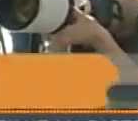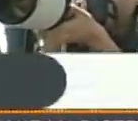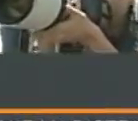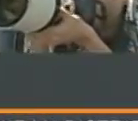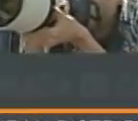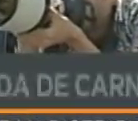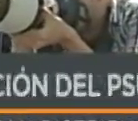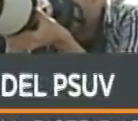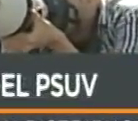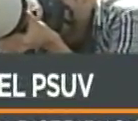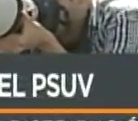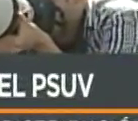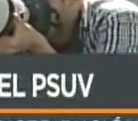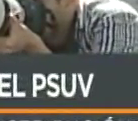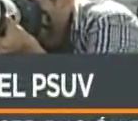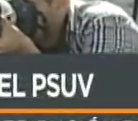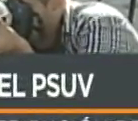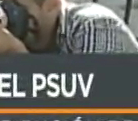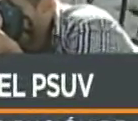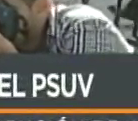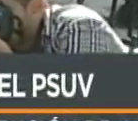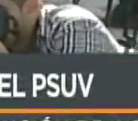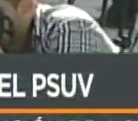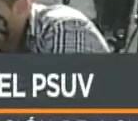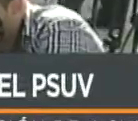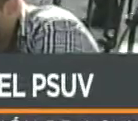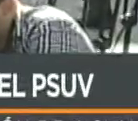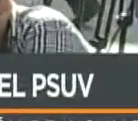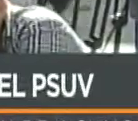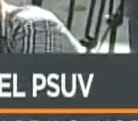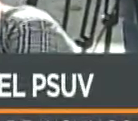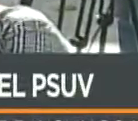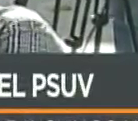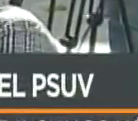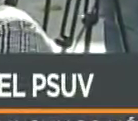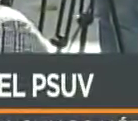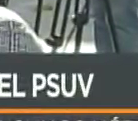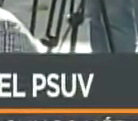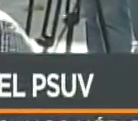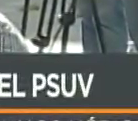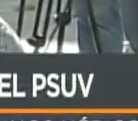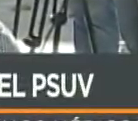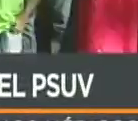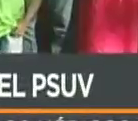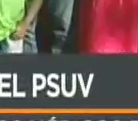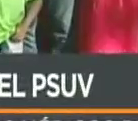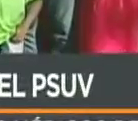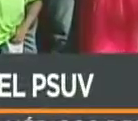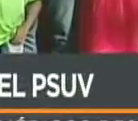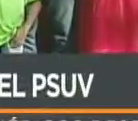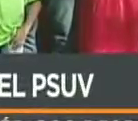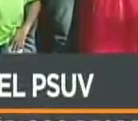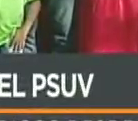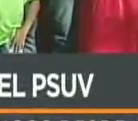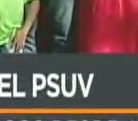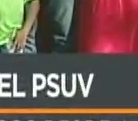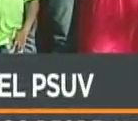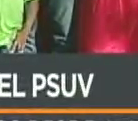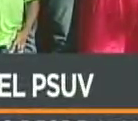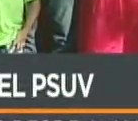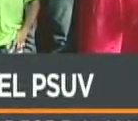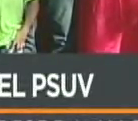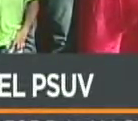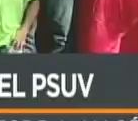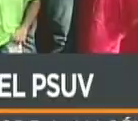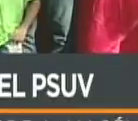Agua, alcaldesa Erika, vicepresidente Elvis Amoroso,